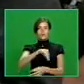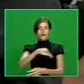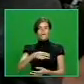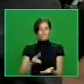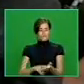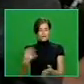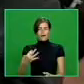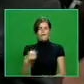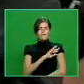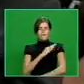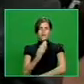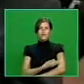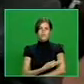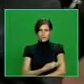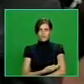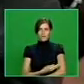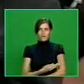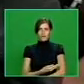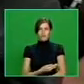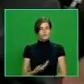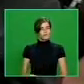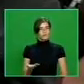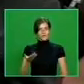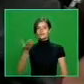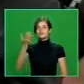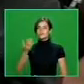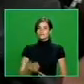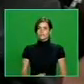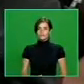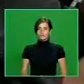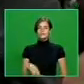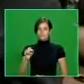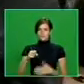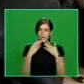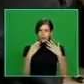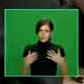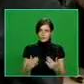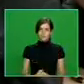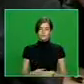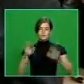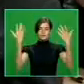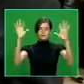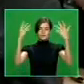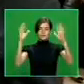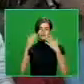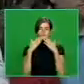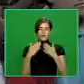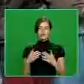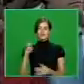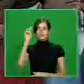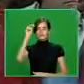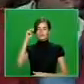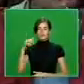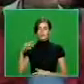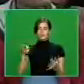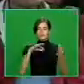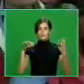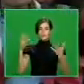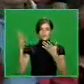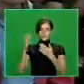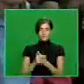realmente una fuerza y avasallante Muchas gracias muchas gracias maestro